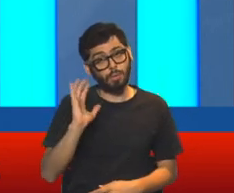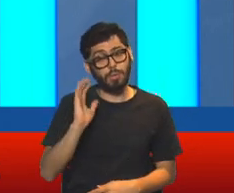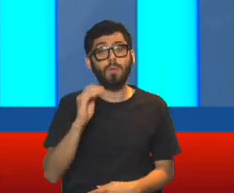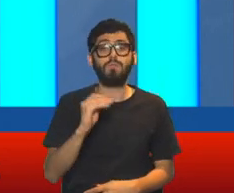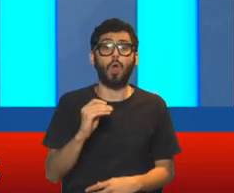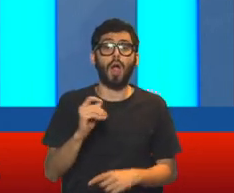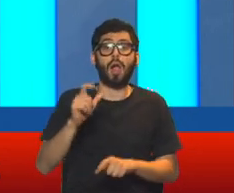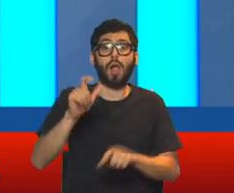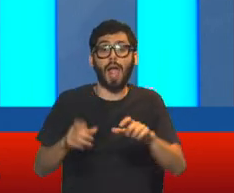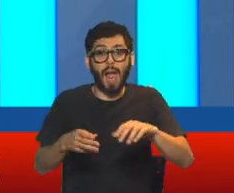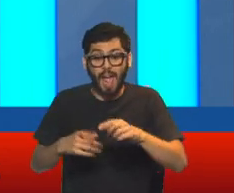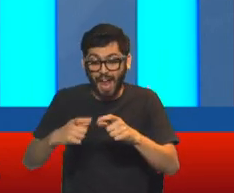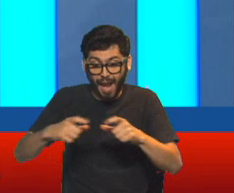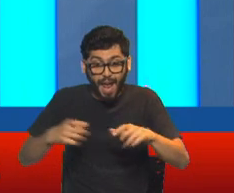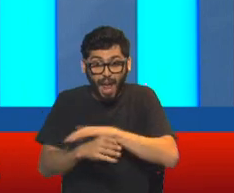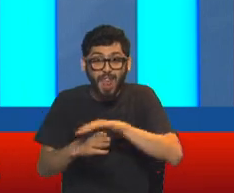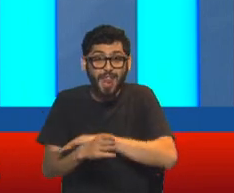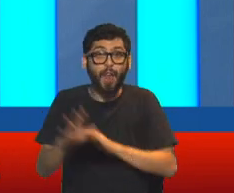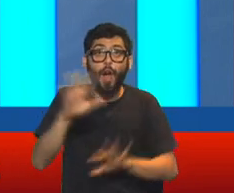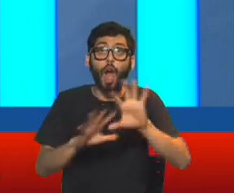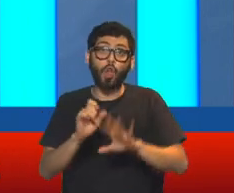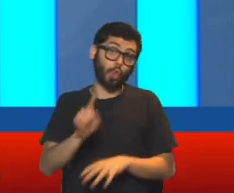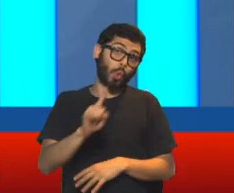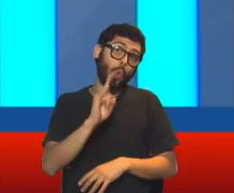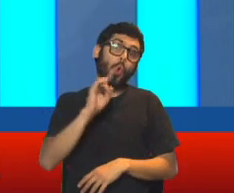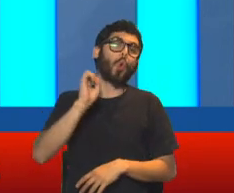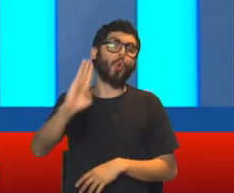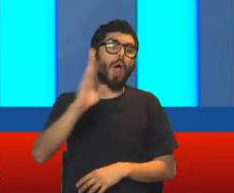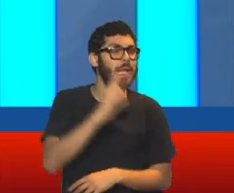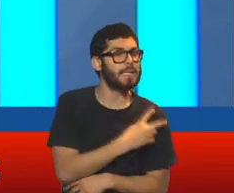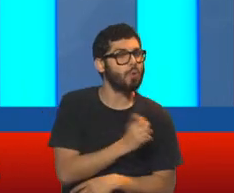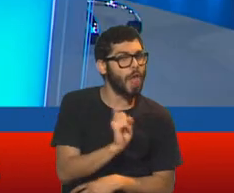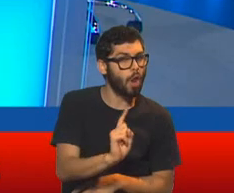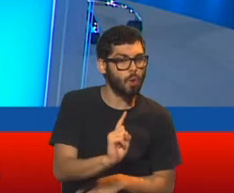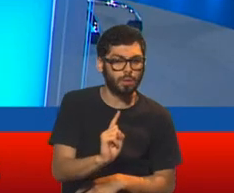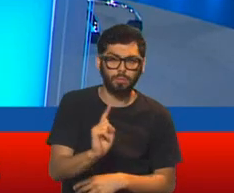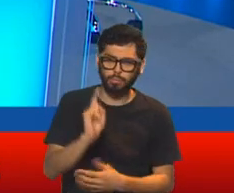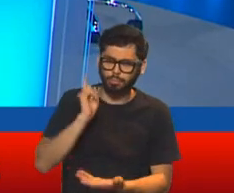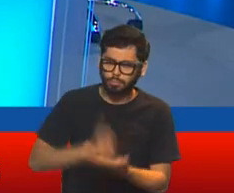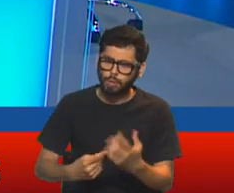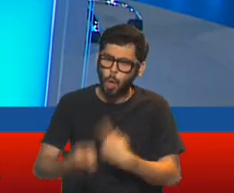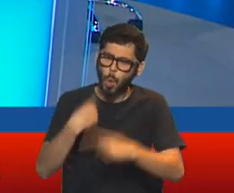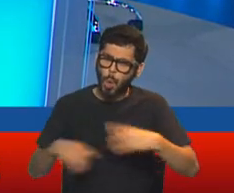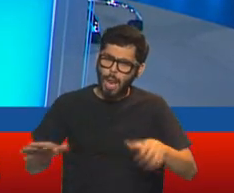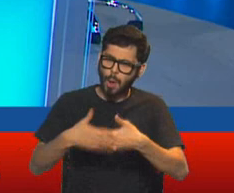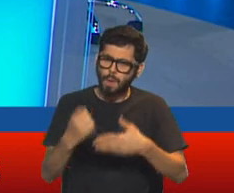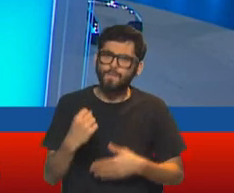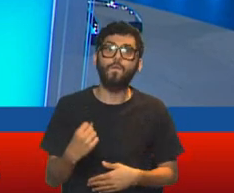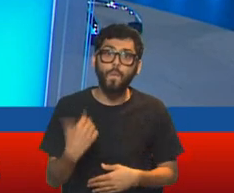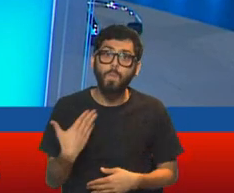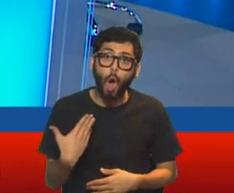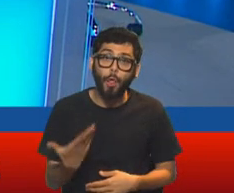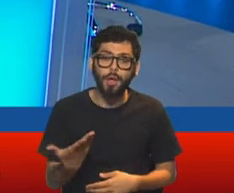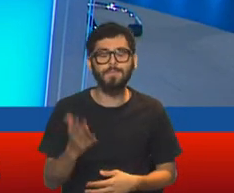de la entrada sí que es del club, no de la seguridad. ¿Puede haber una medida tan fuerte, un retroceso tan claro? Mira, lo que dicen en el gobierno